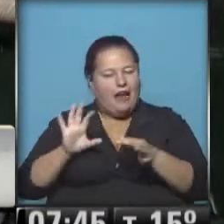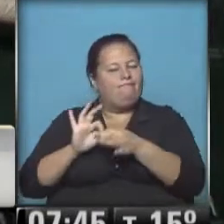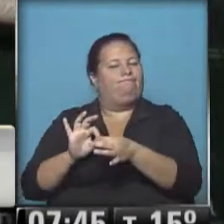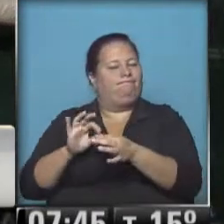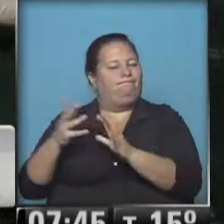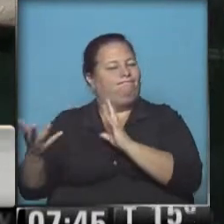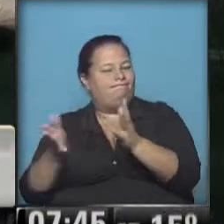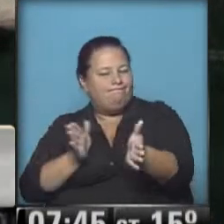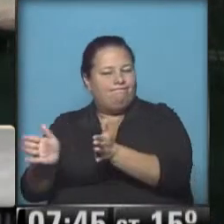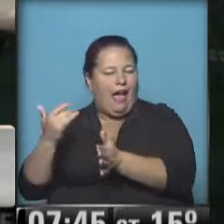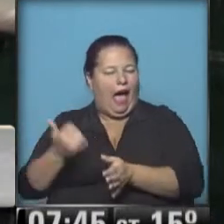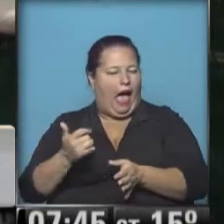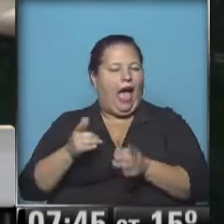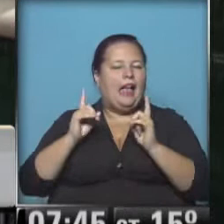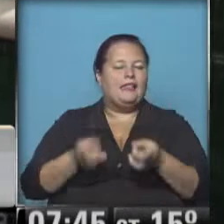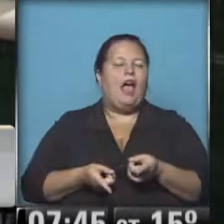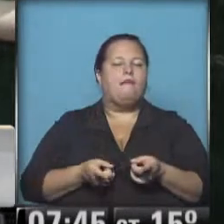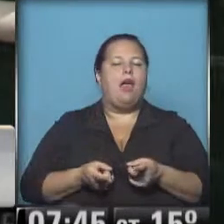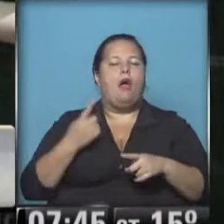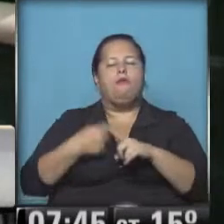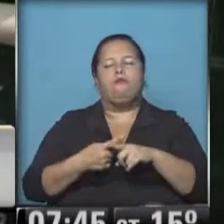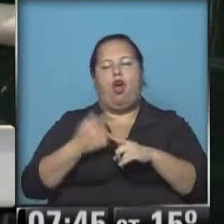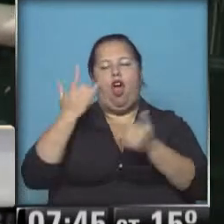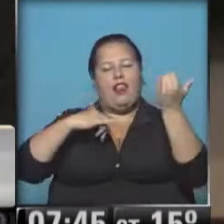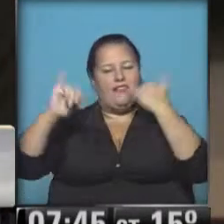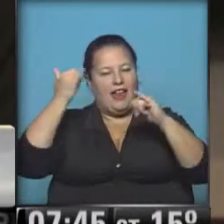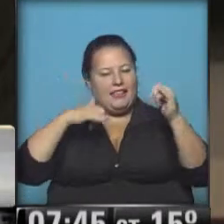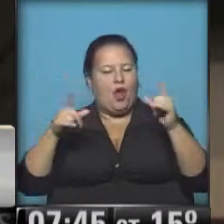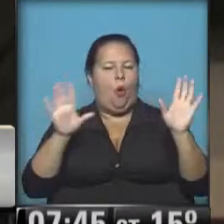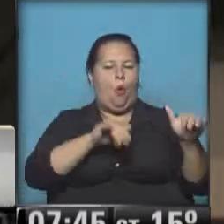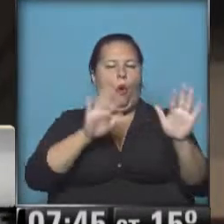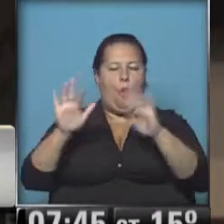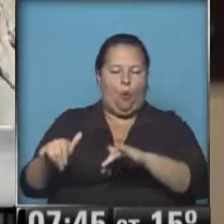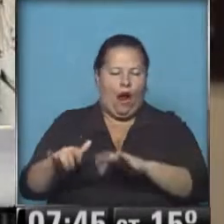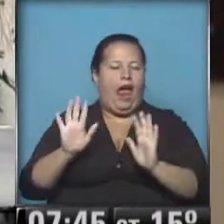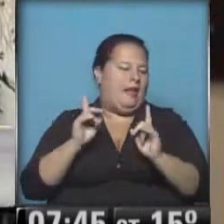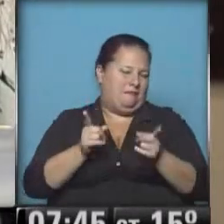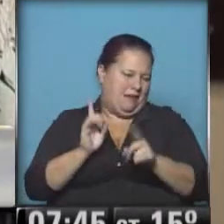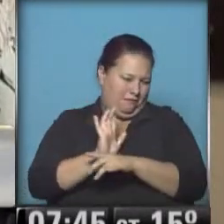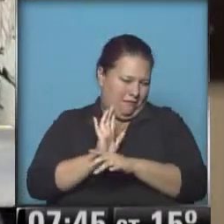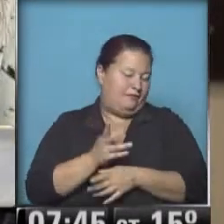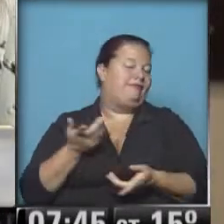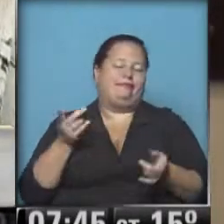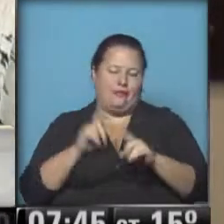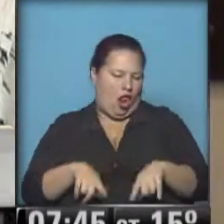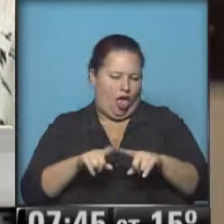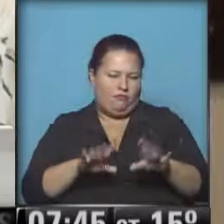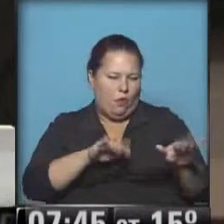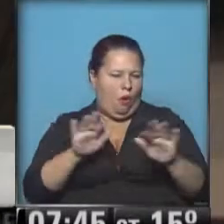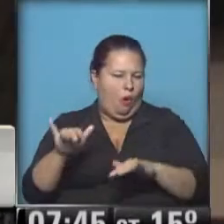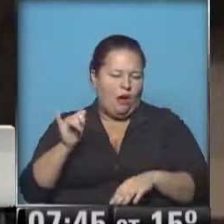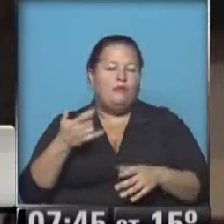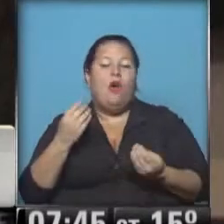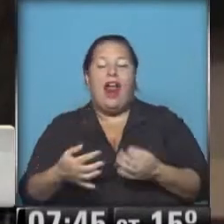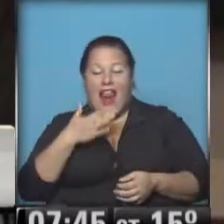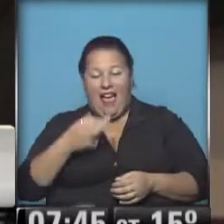indirecta inclusive por algunos inversores que son comunes es lo mismo que en realidad